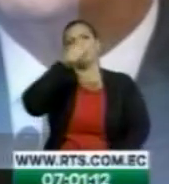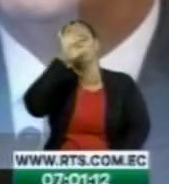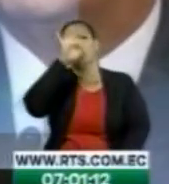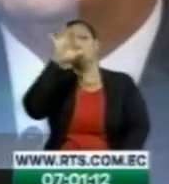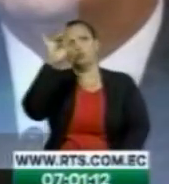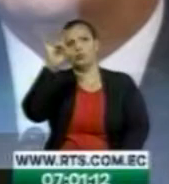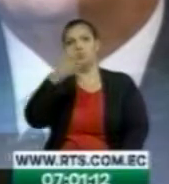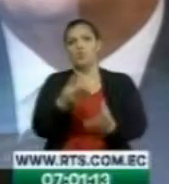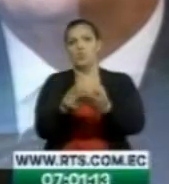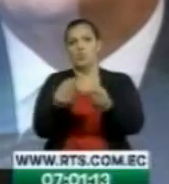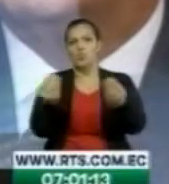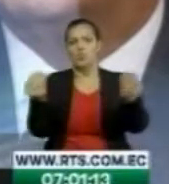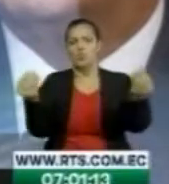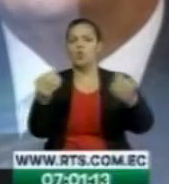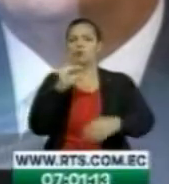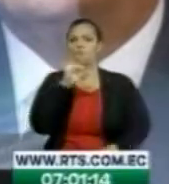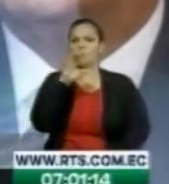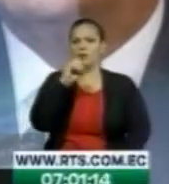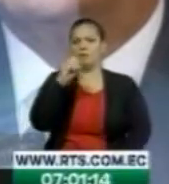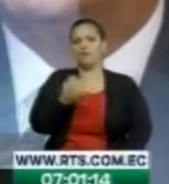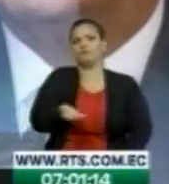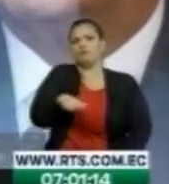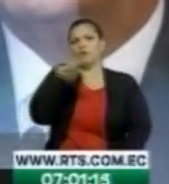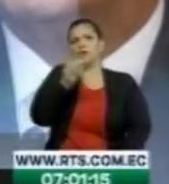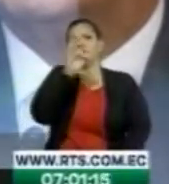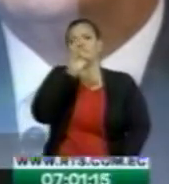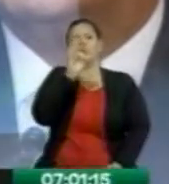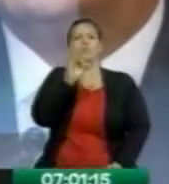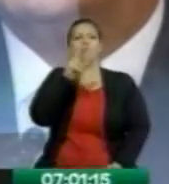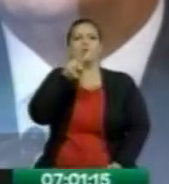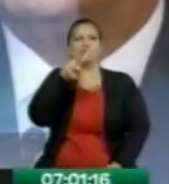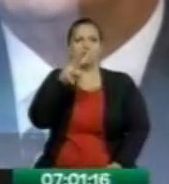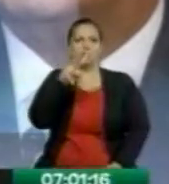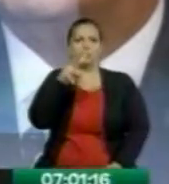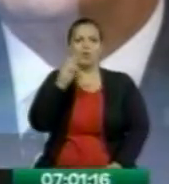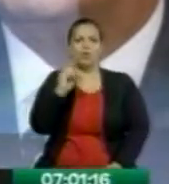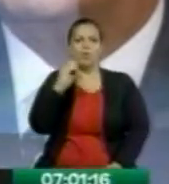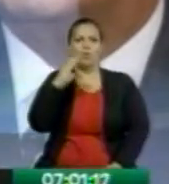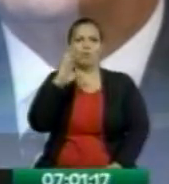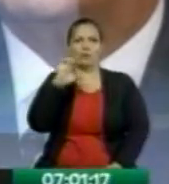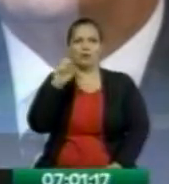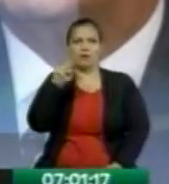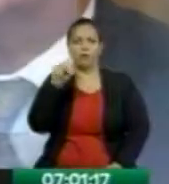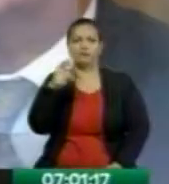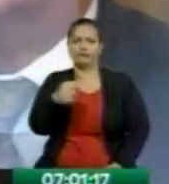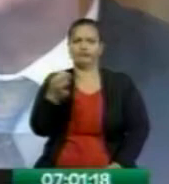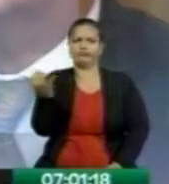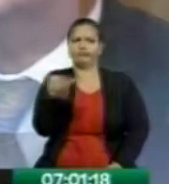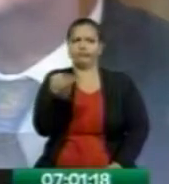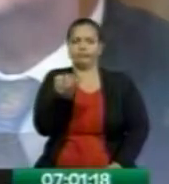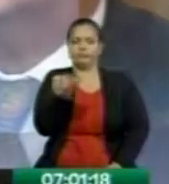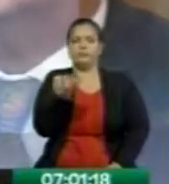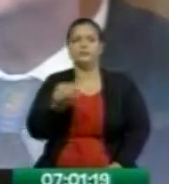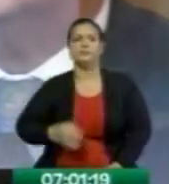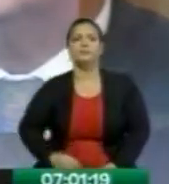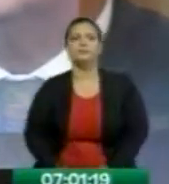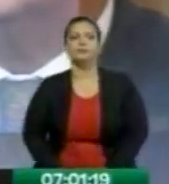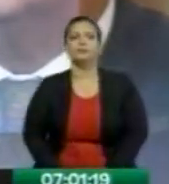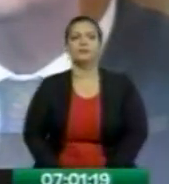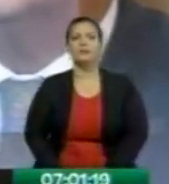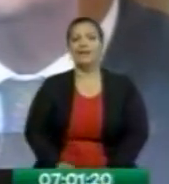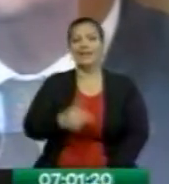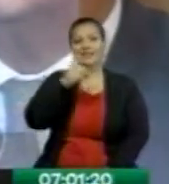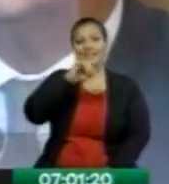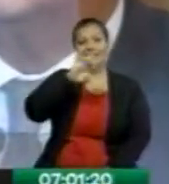calidad de 90 a 92 octanos de su lado no se tocará el diésel del transporte se optimizará el